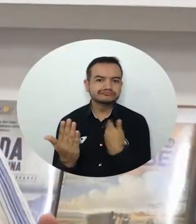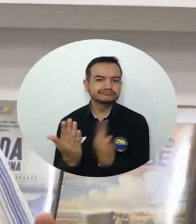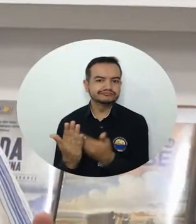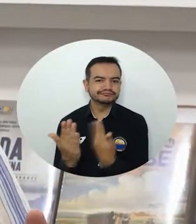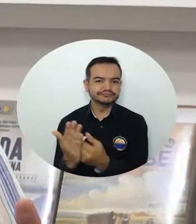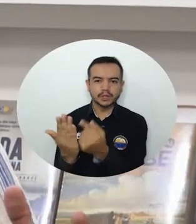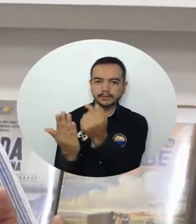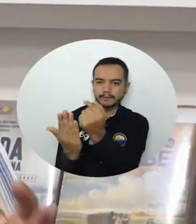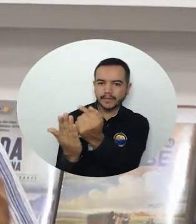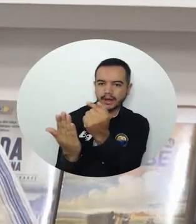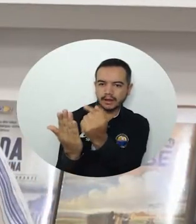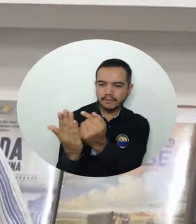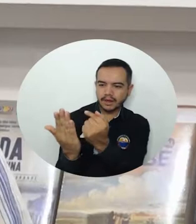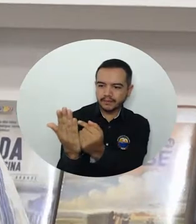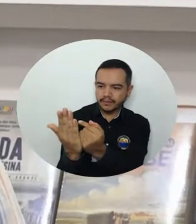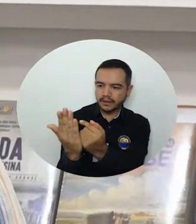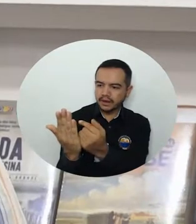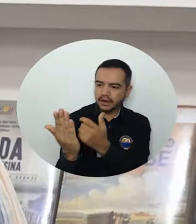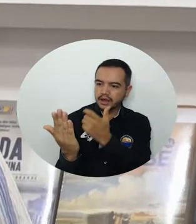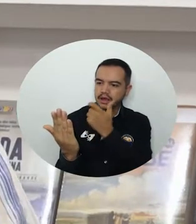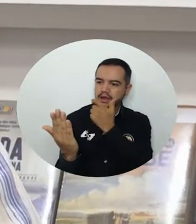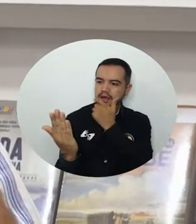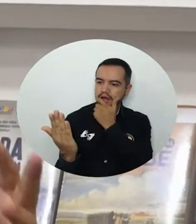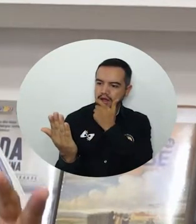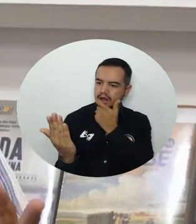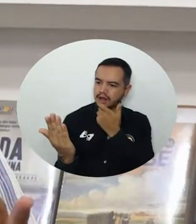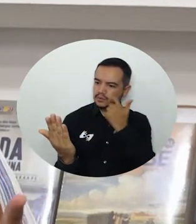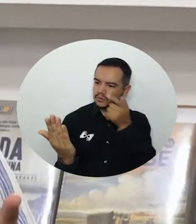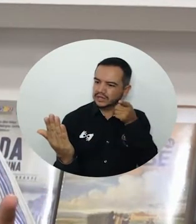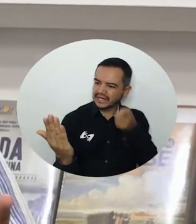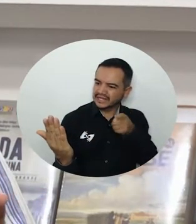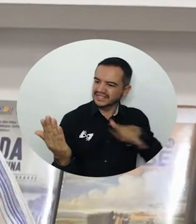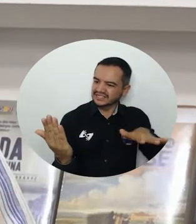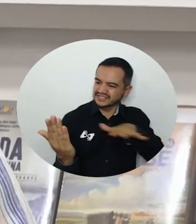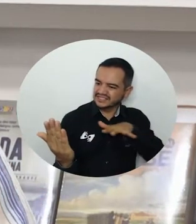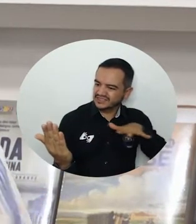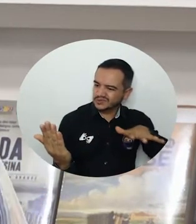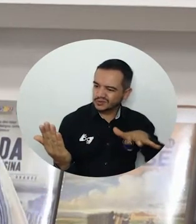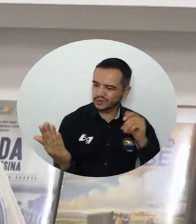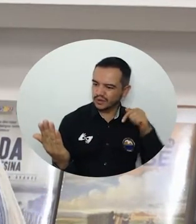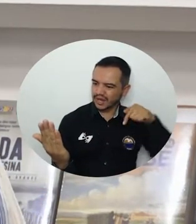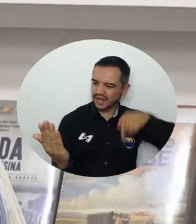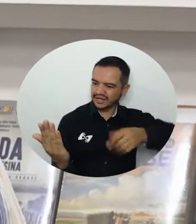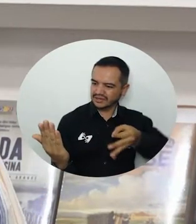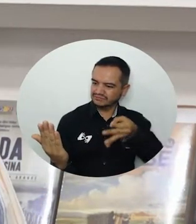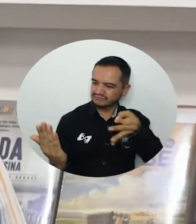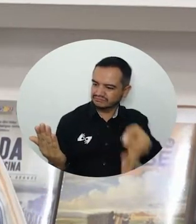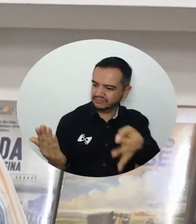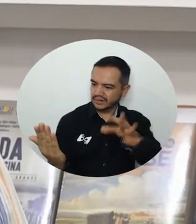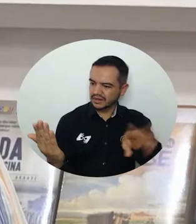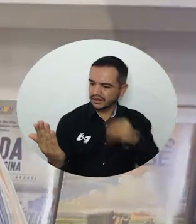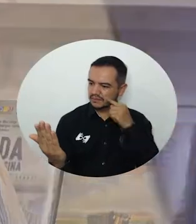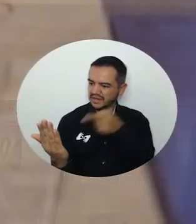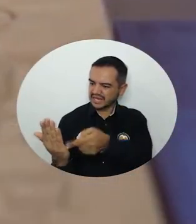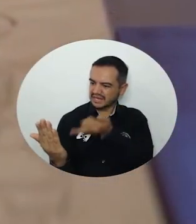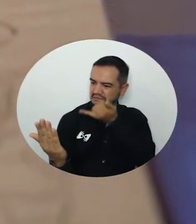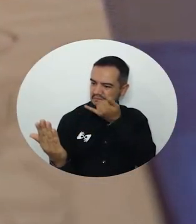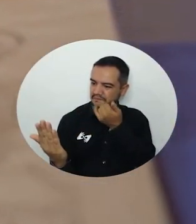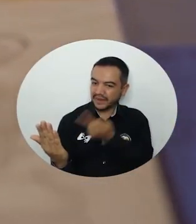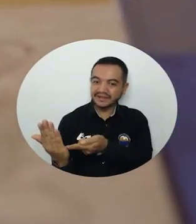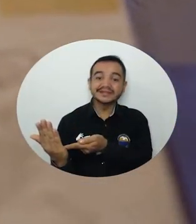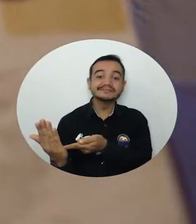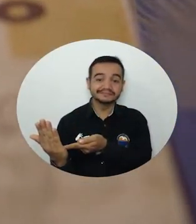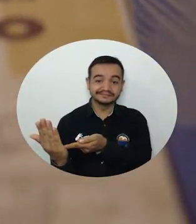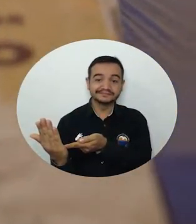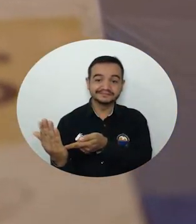argumentos para entender lo que ha sucedido en nuestro municipio y lo que está sucediendo.